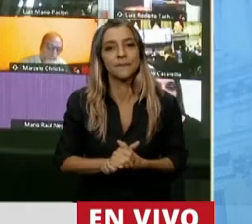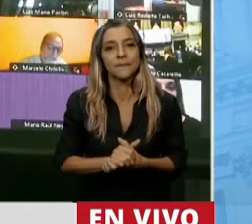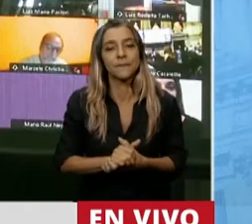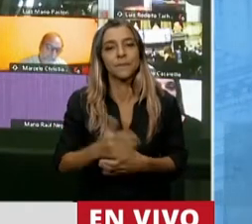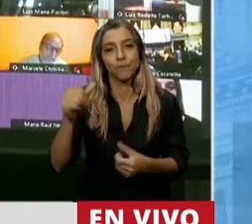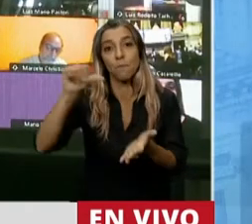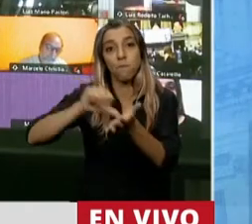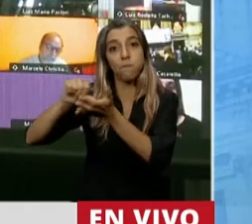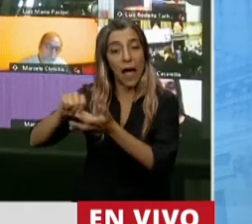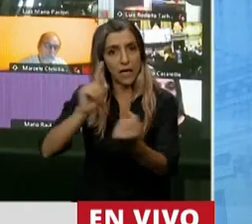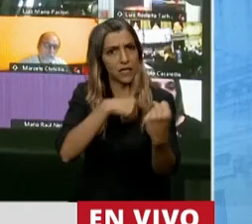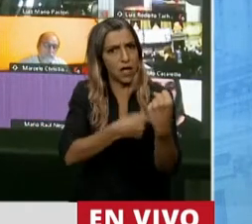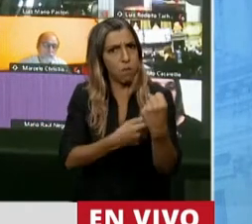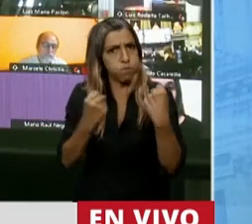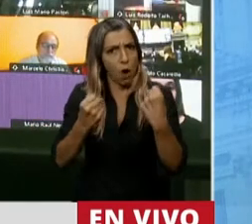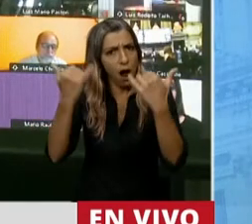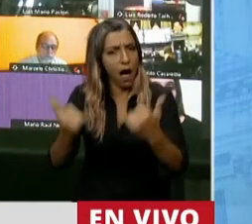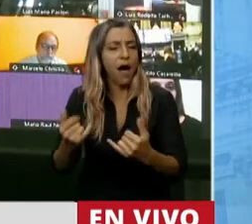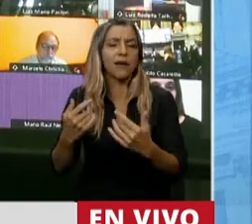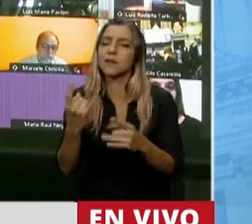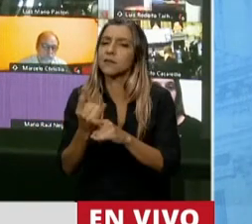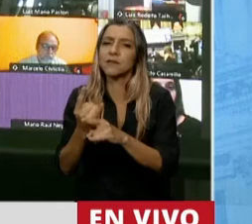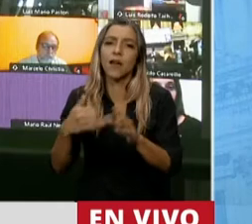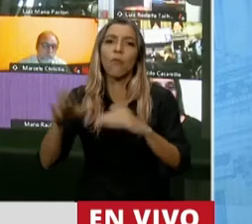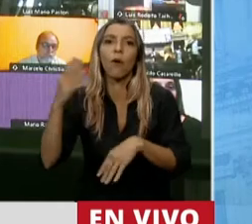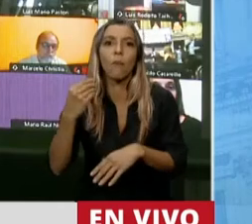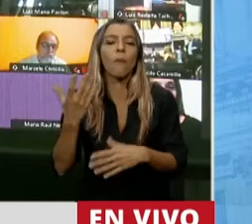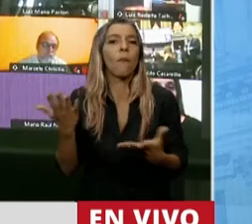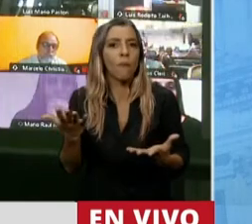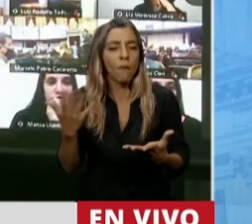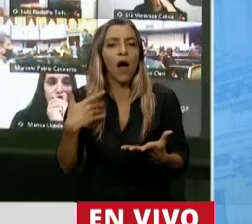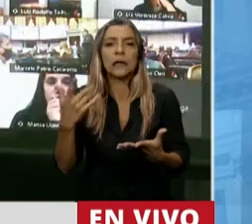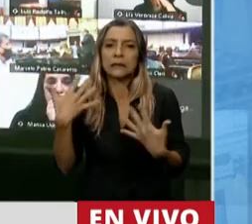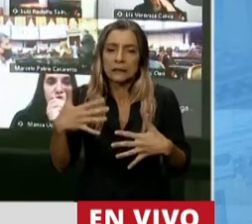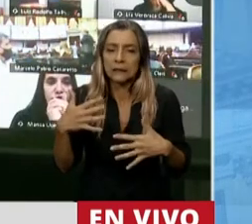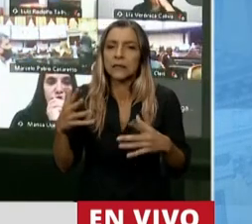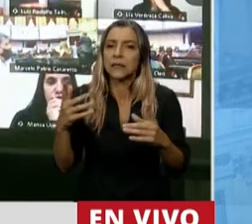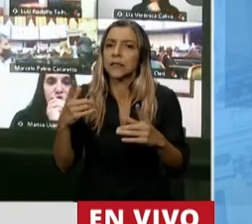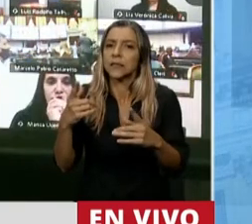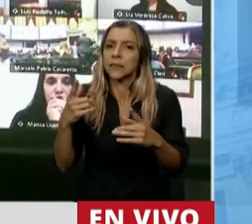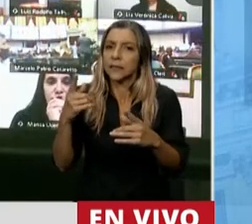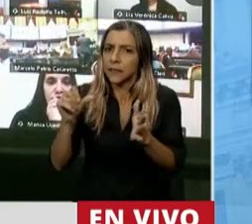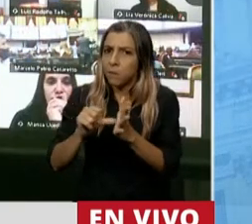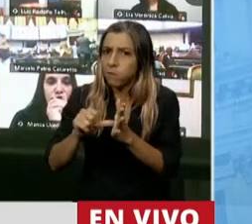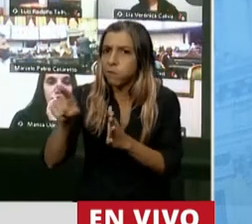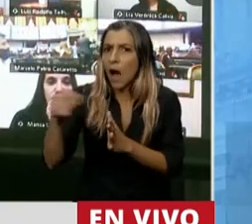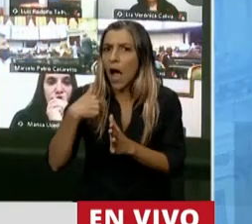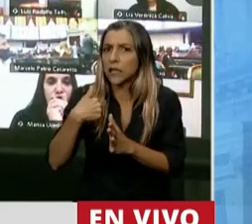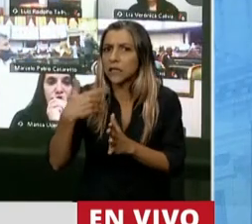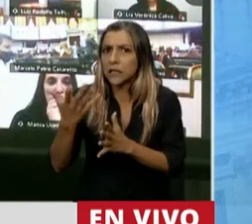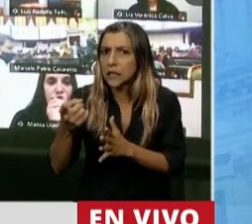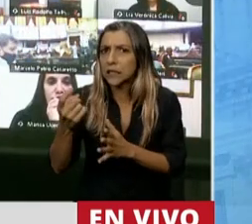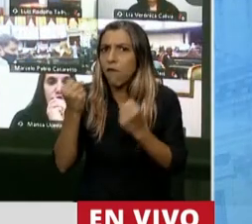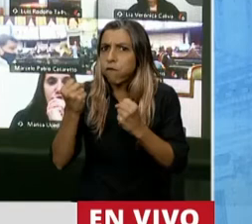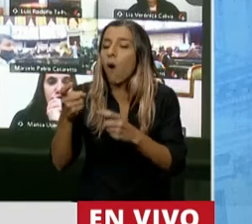los mayores pasivos ambientales, los mayores conflictos ambientales, a